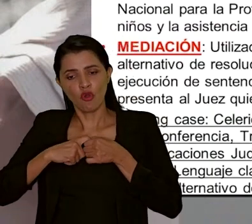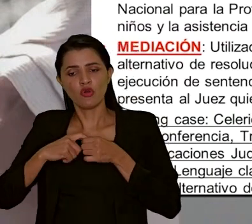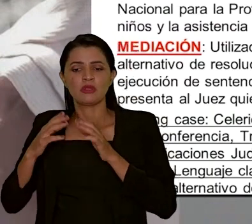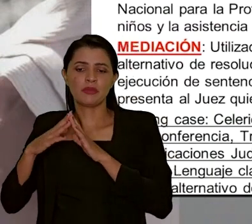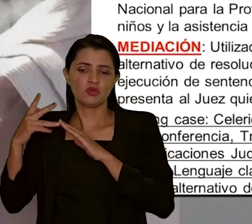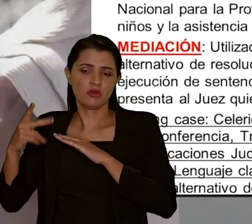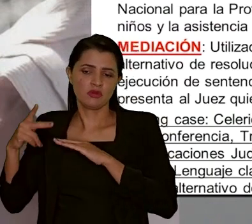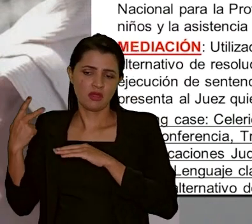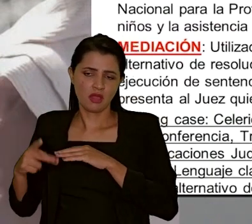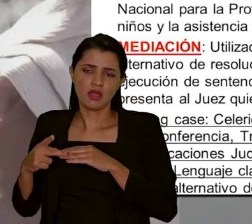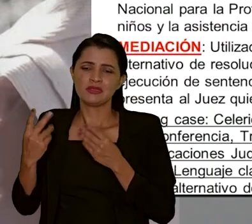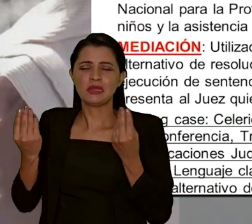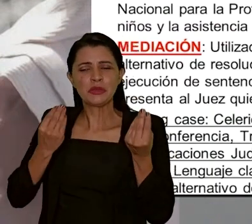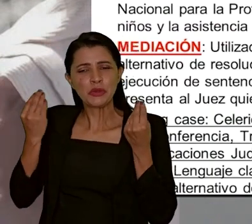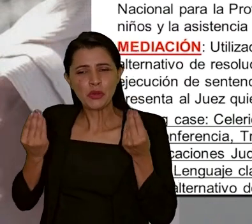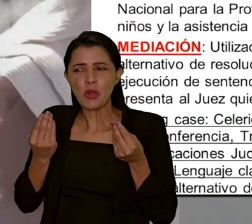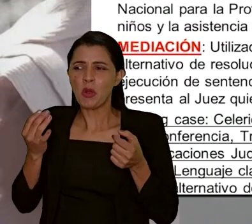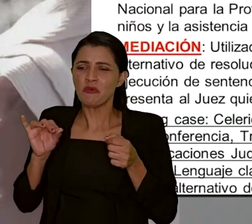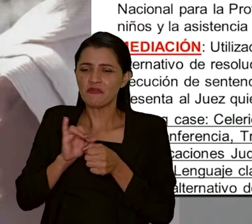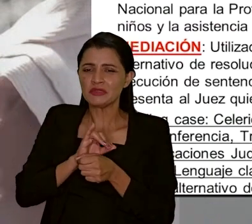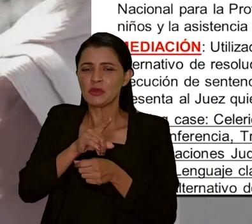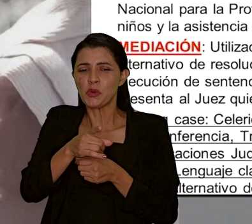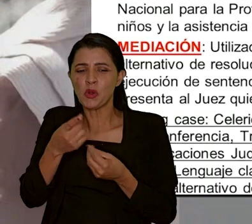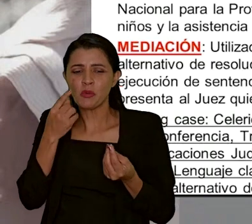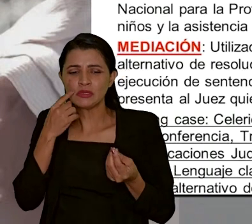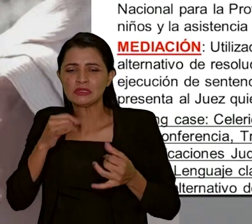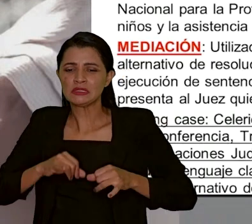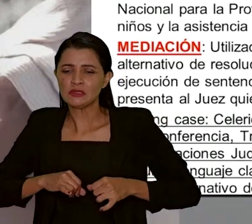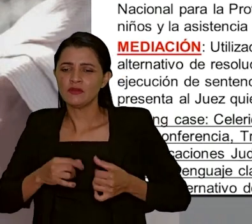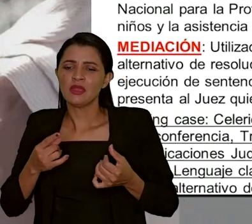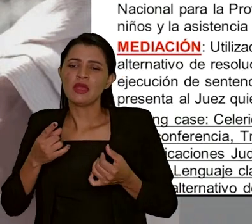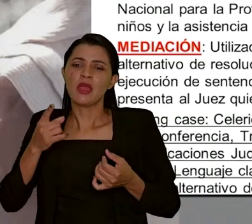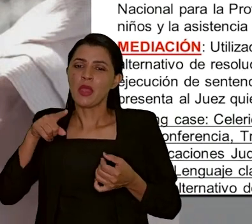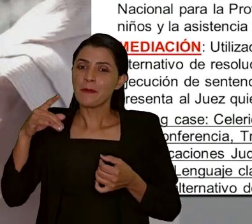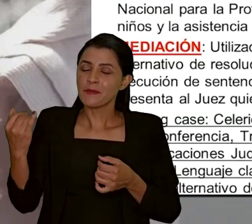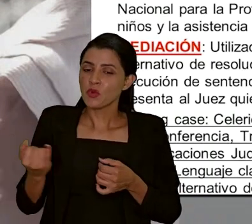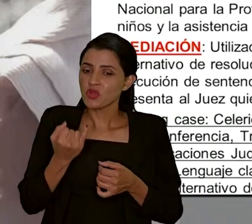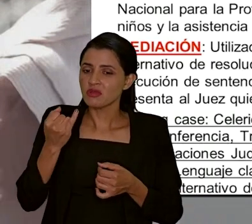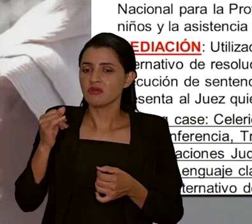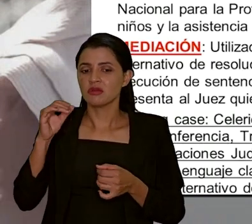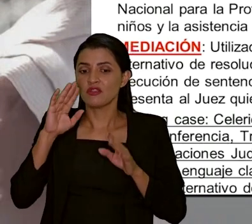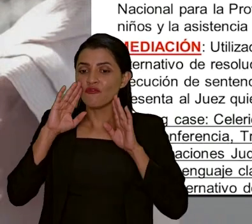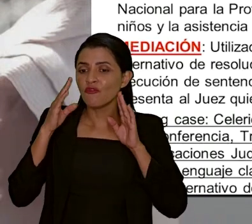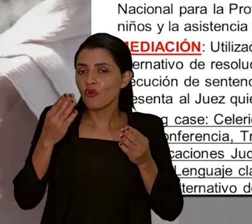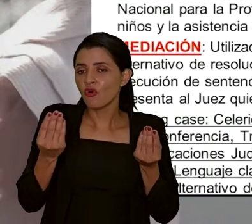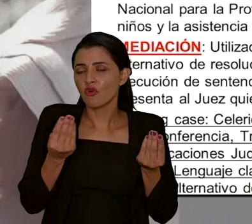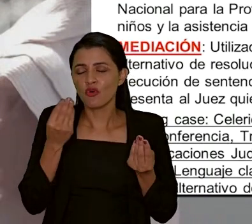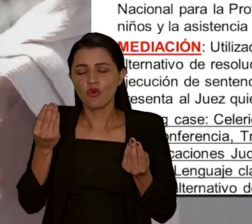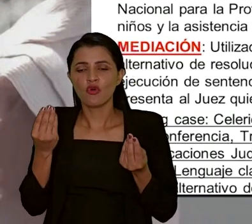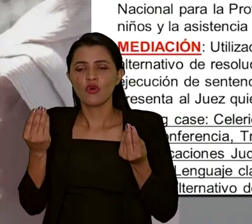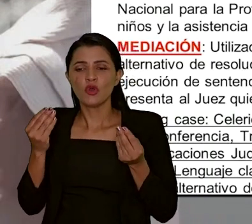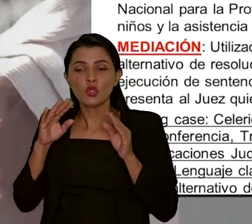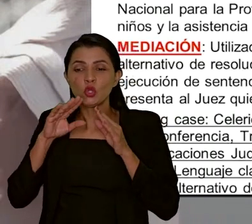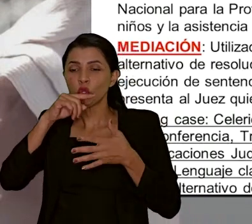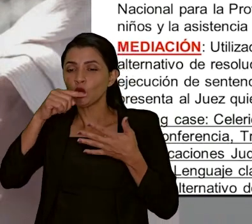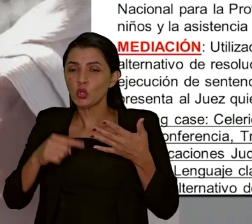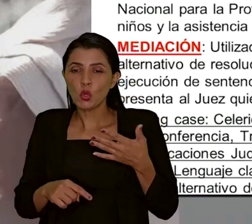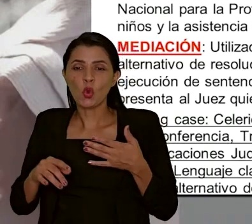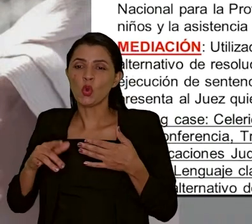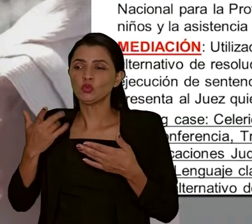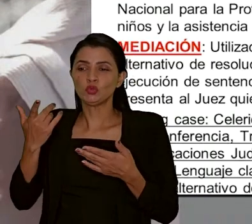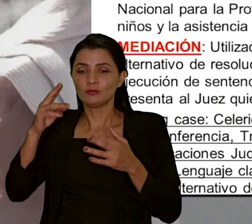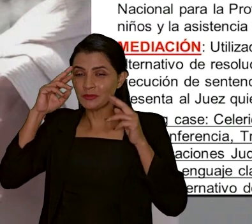cómo despachar la prueba, tiene en cuenta todos los aspectos que hemos visto en